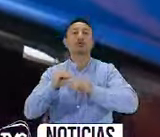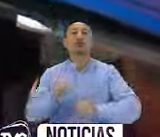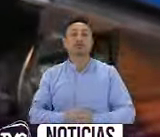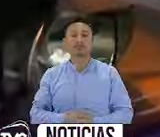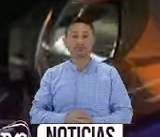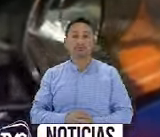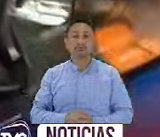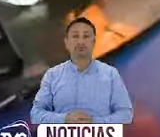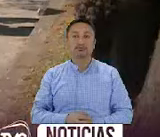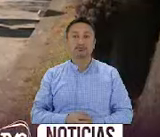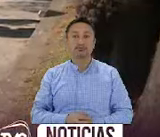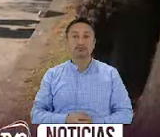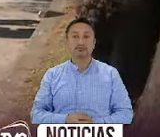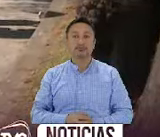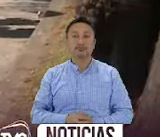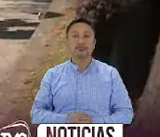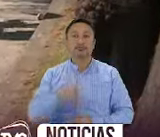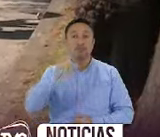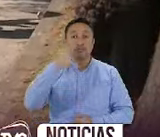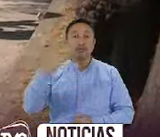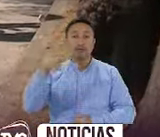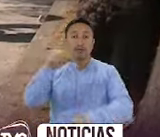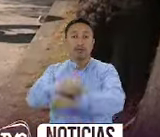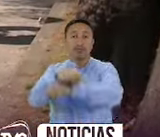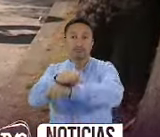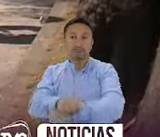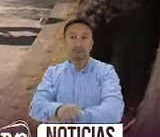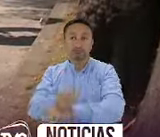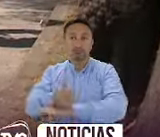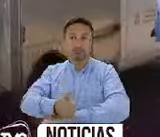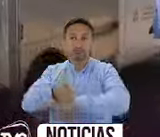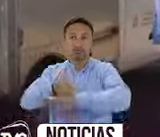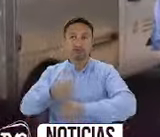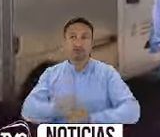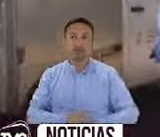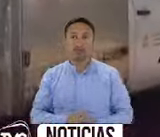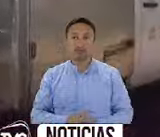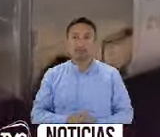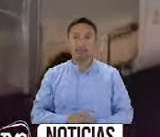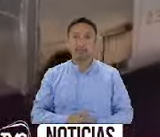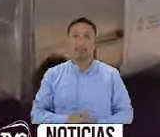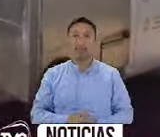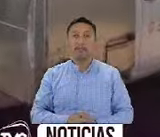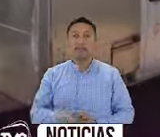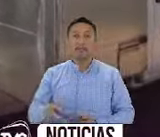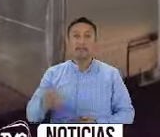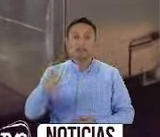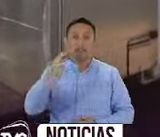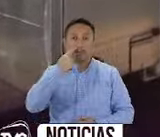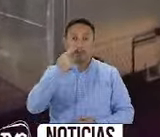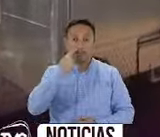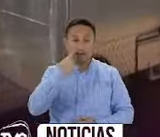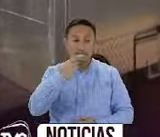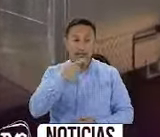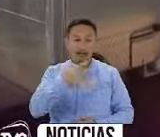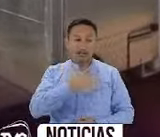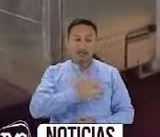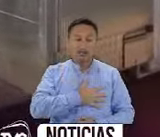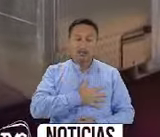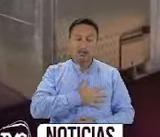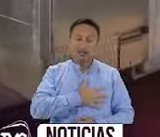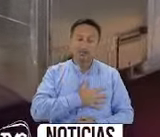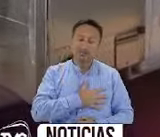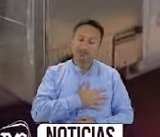retenido, el chofer puesto a órdenes de las autoridades y un padre destrozado a quien le acaban de arrancar un pedazo de